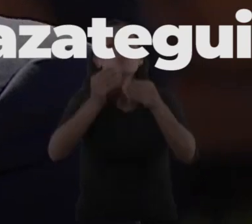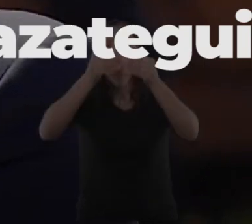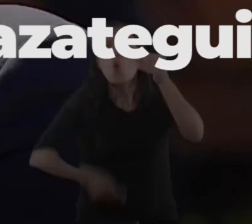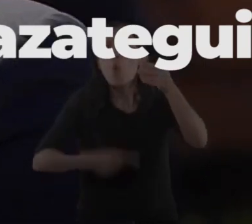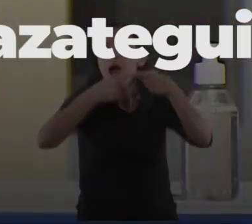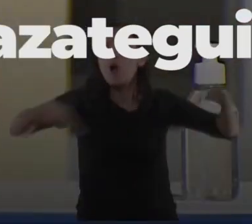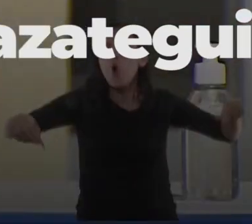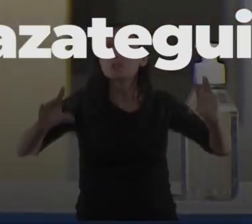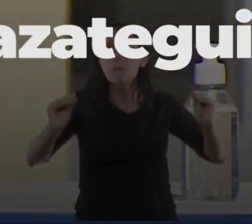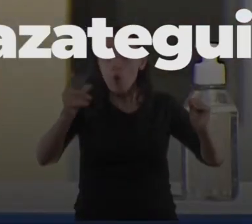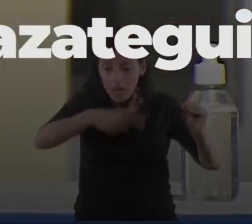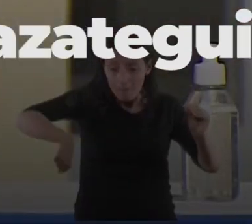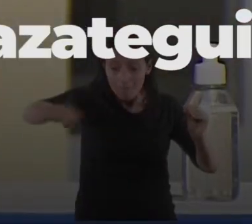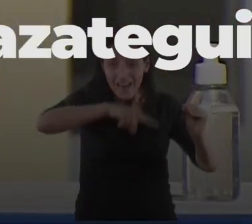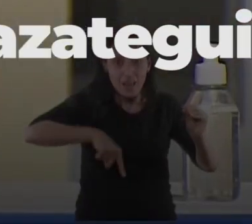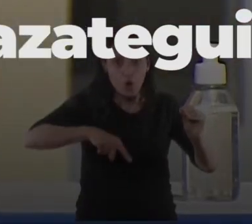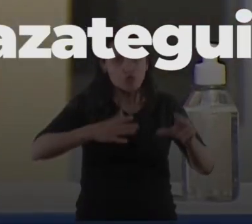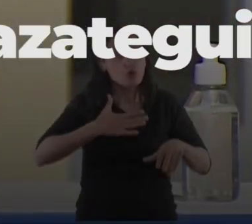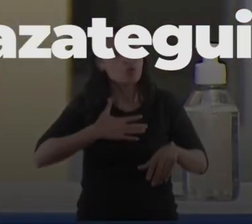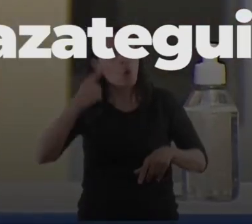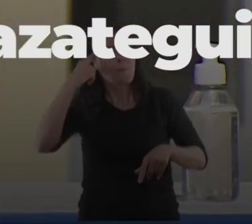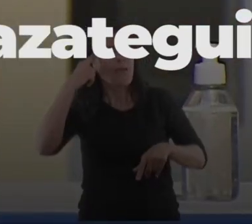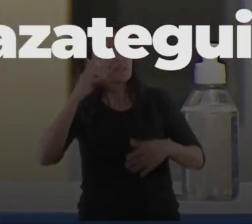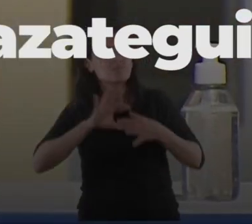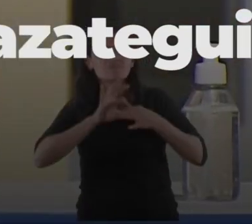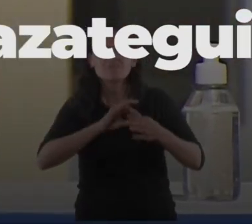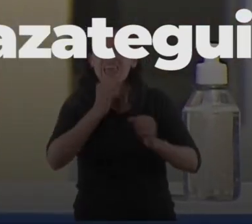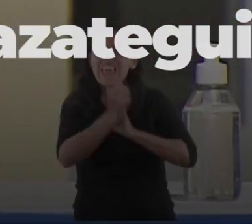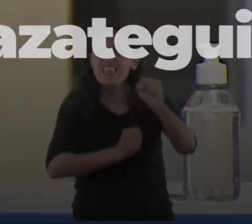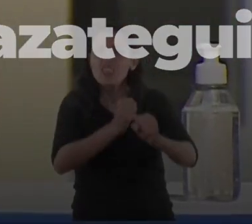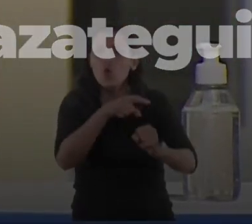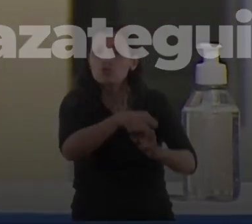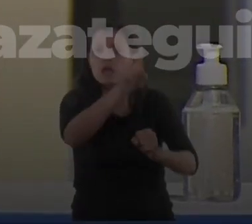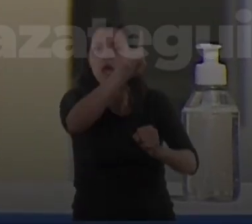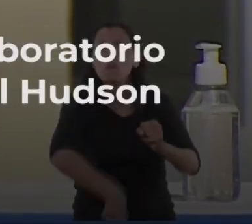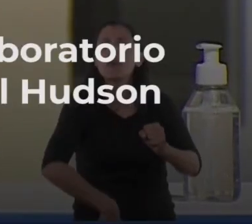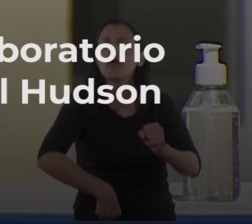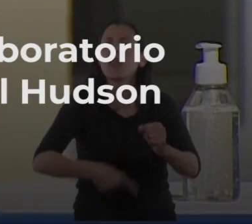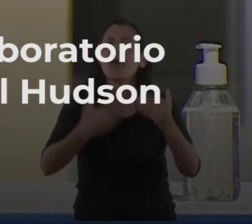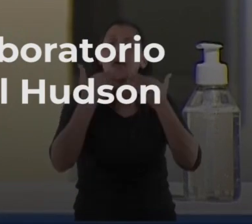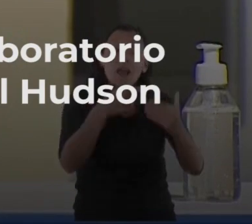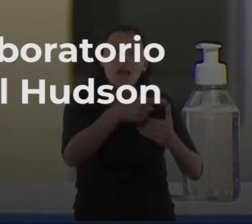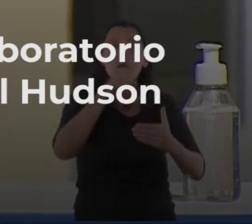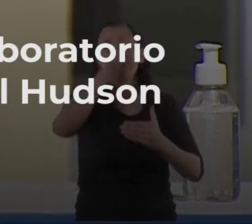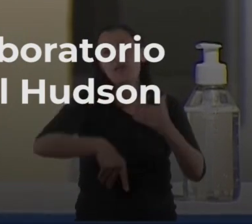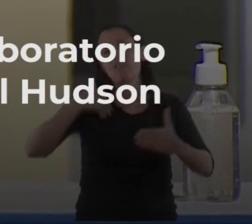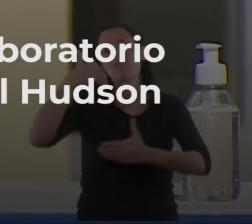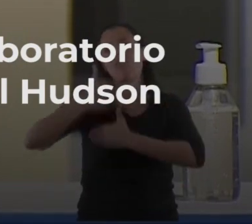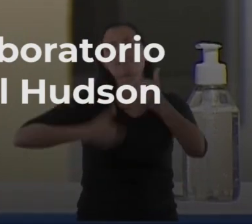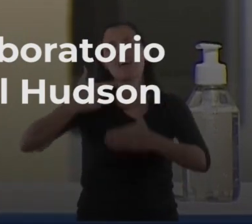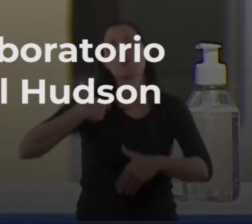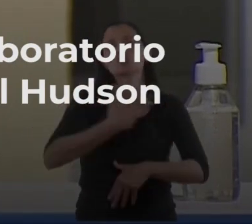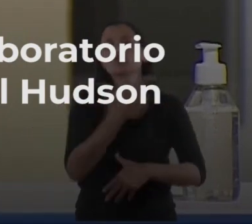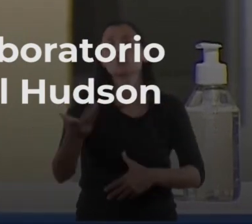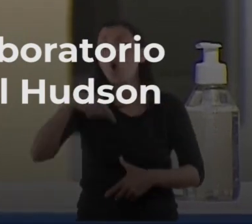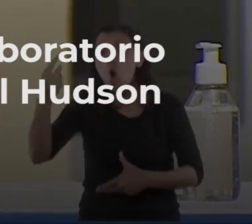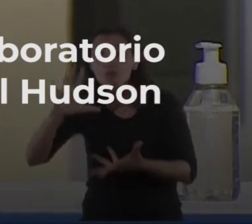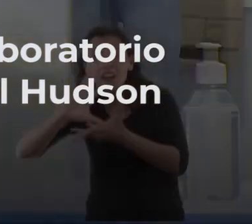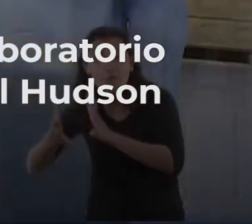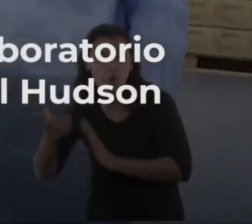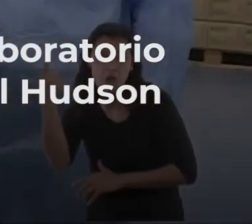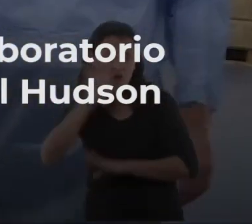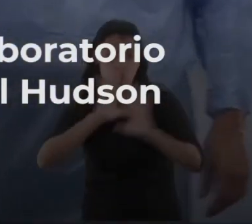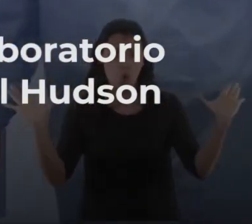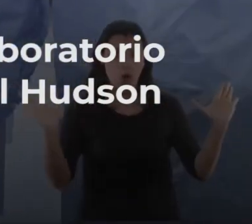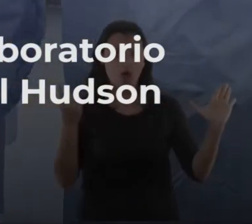Para nosotros la industria es lo que genera el desarrollo social, no hay otro modo. Un